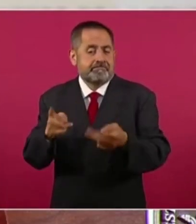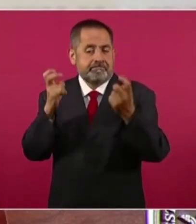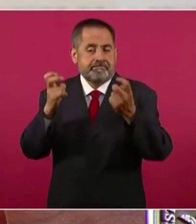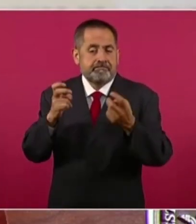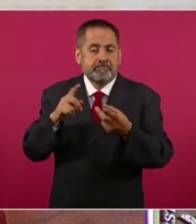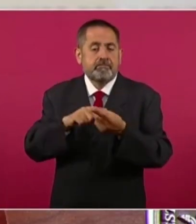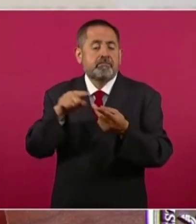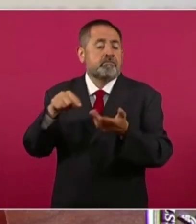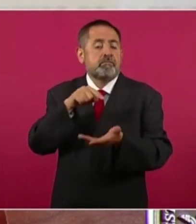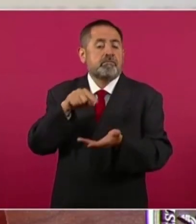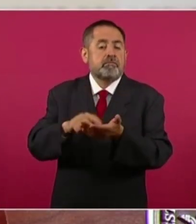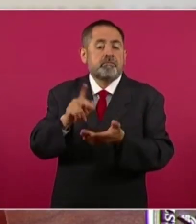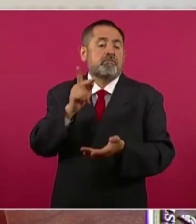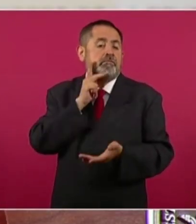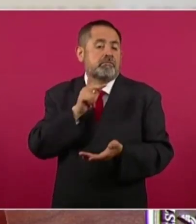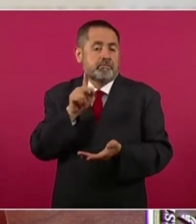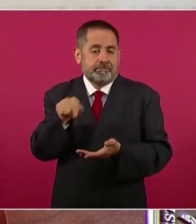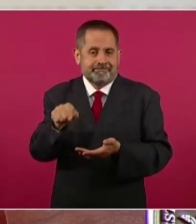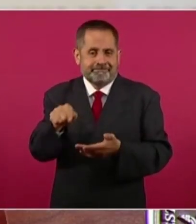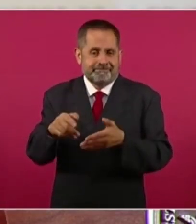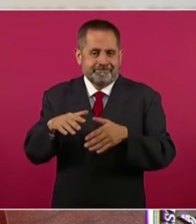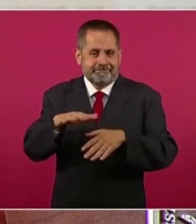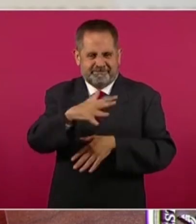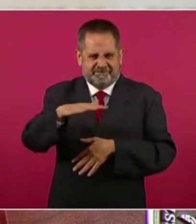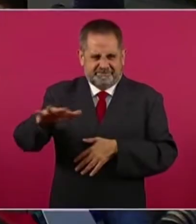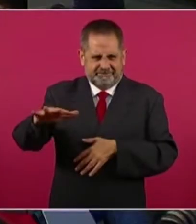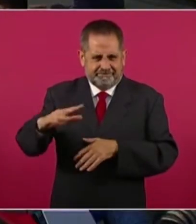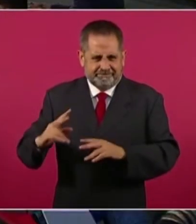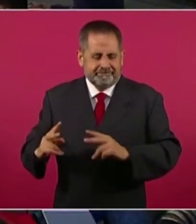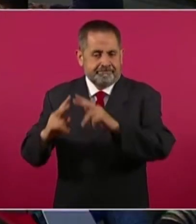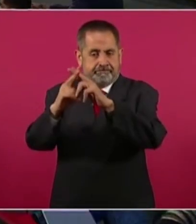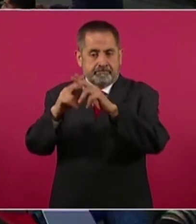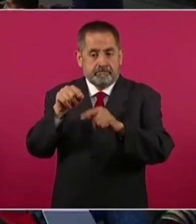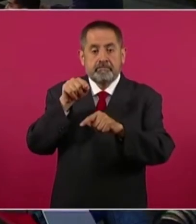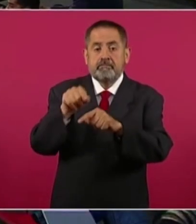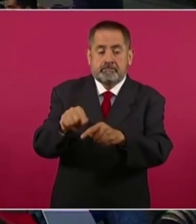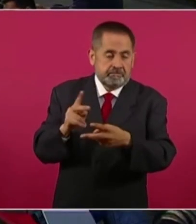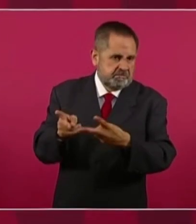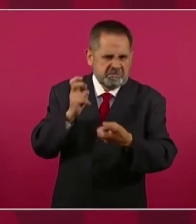plataforma y que sí hubo un riesgo